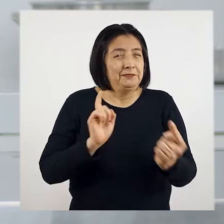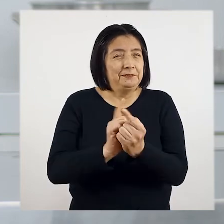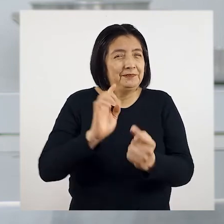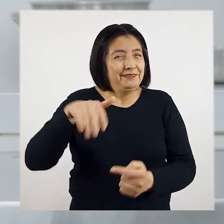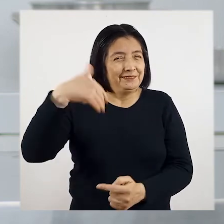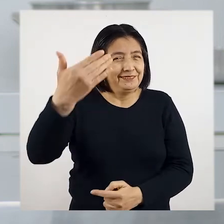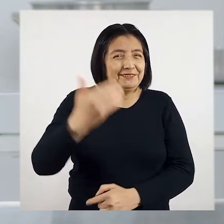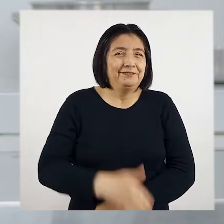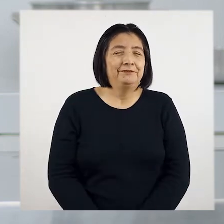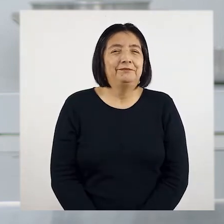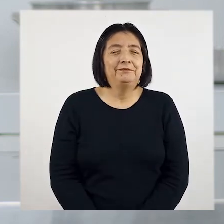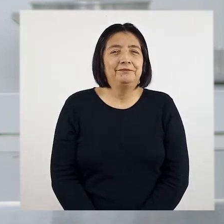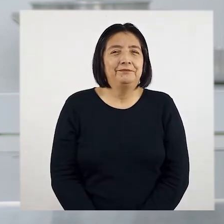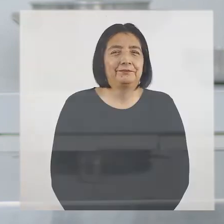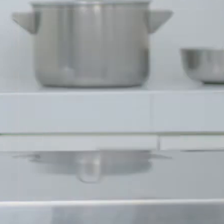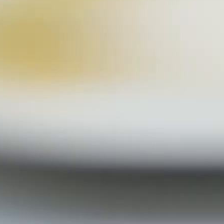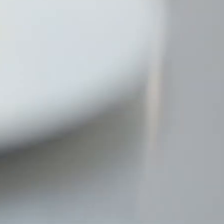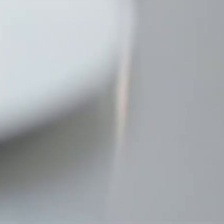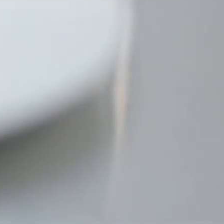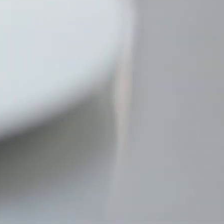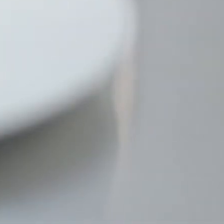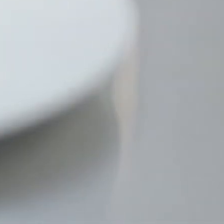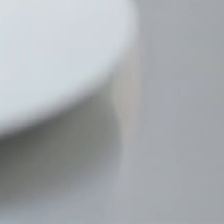¡Hasta la próxima!